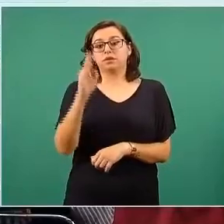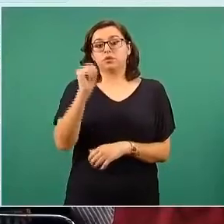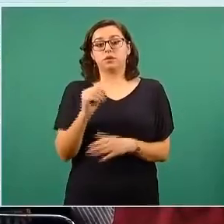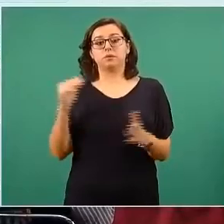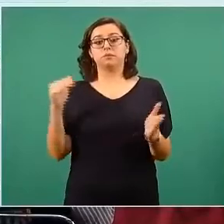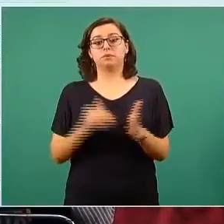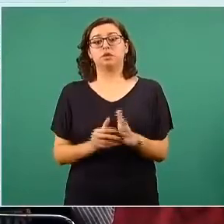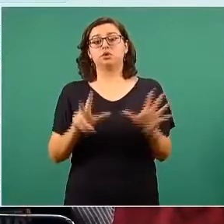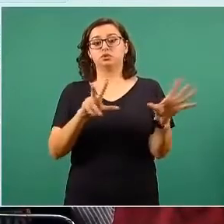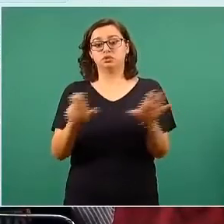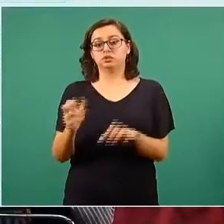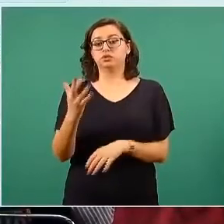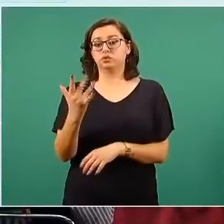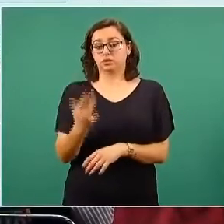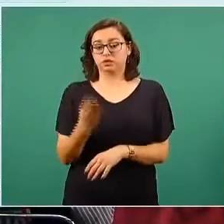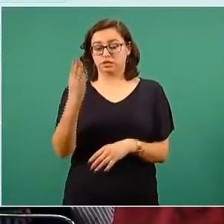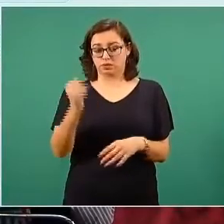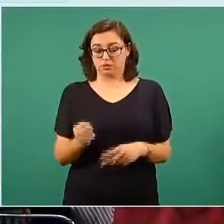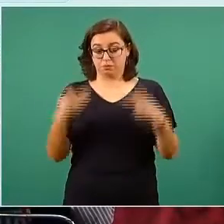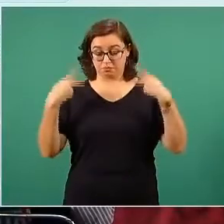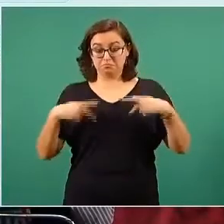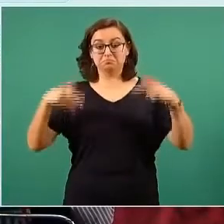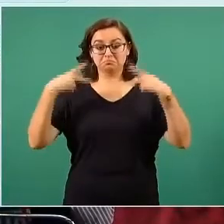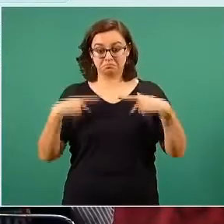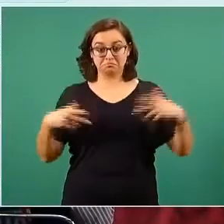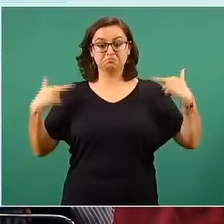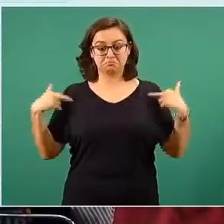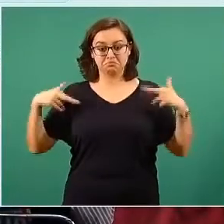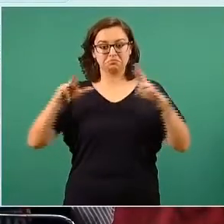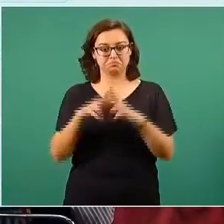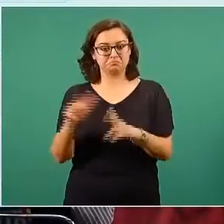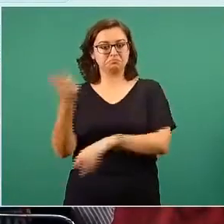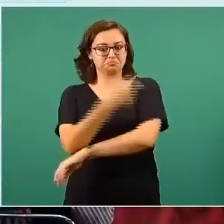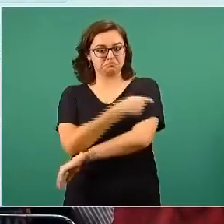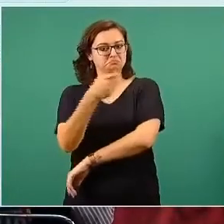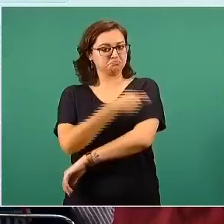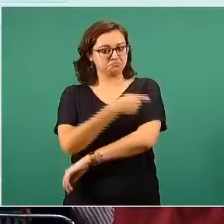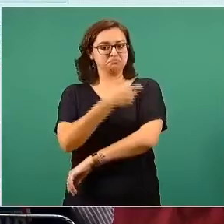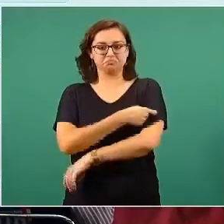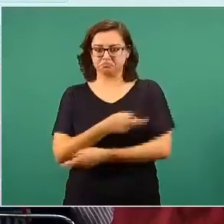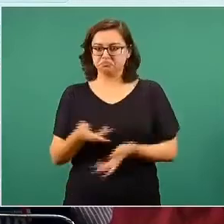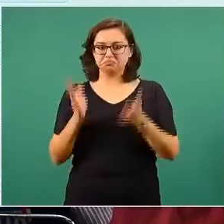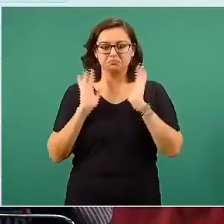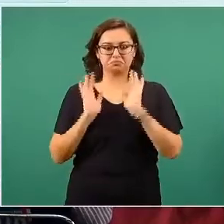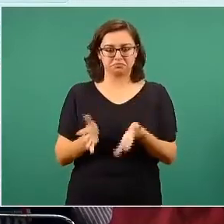229.859 personas trabajadoras de la educación han sido vacunadas hasta el momento.